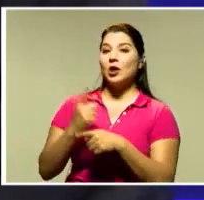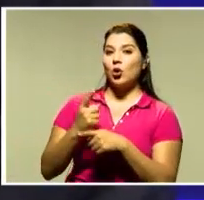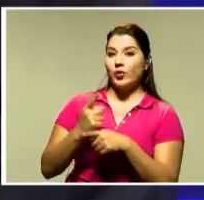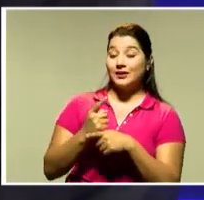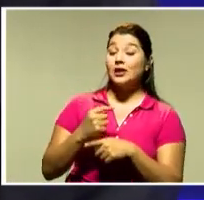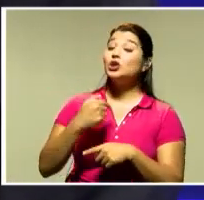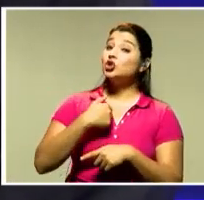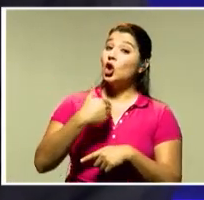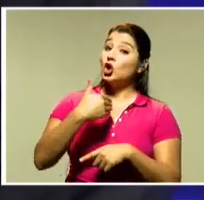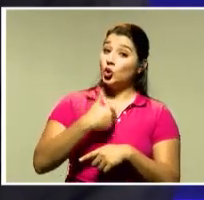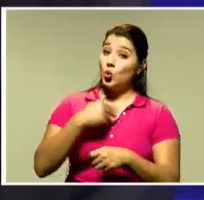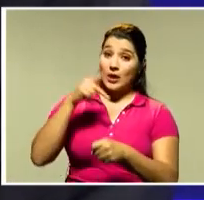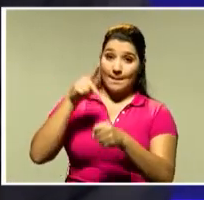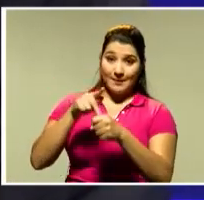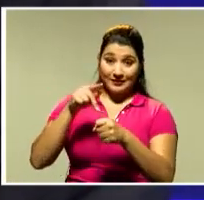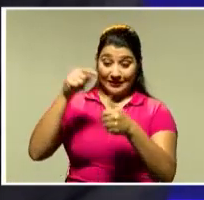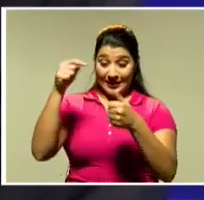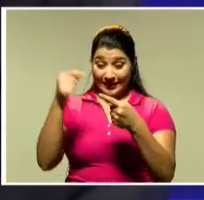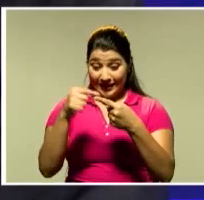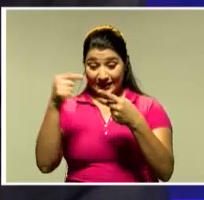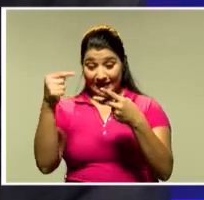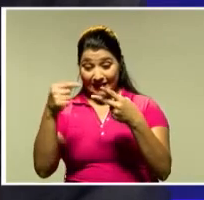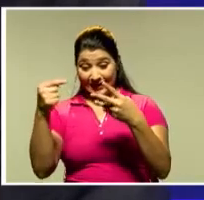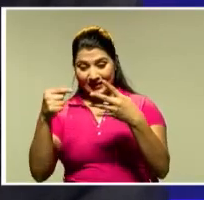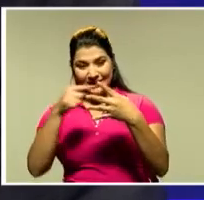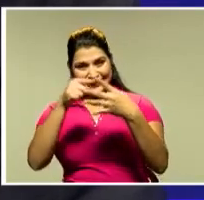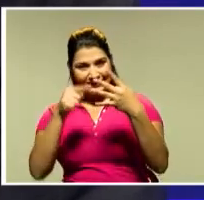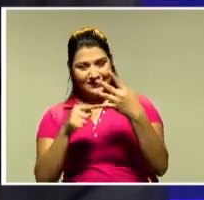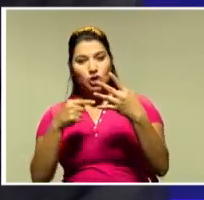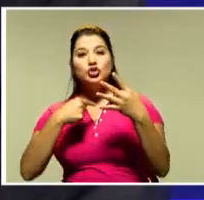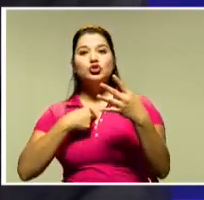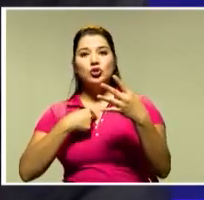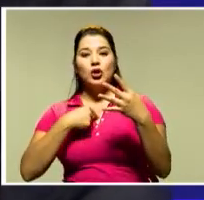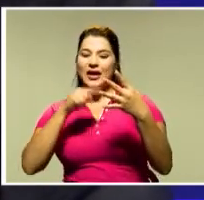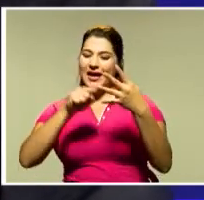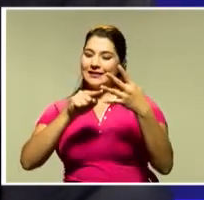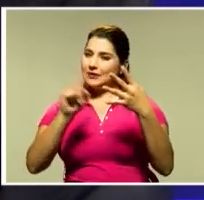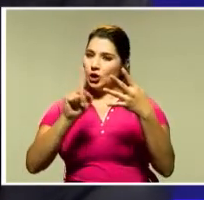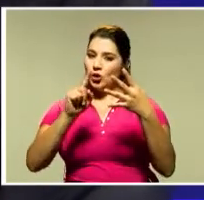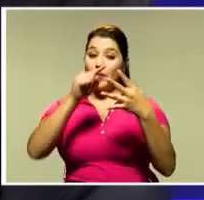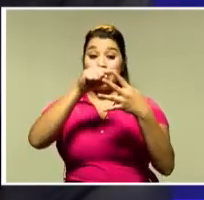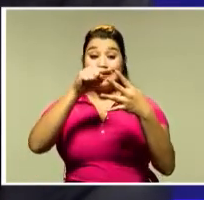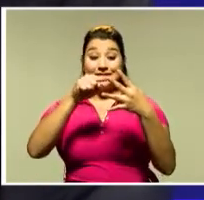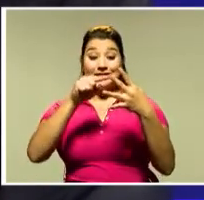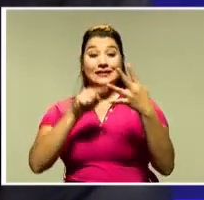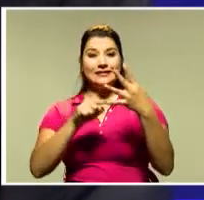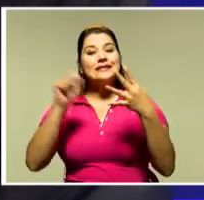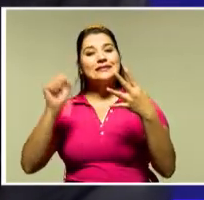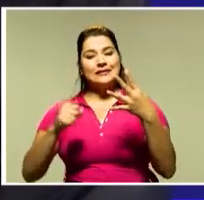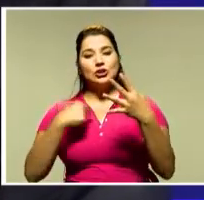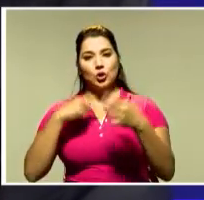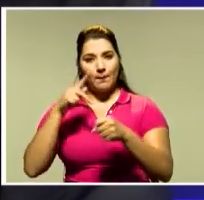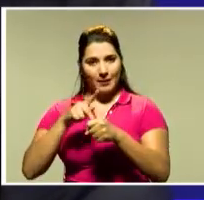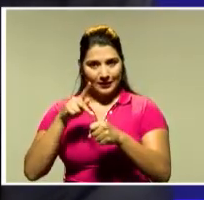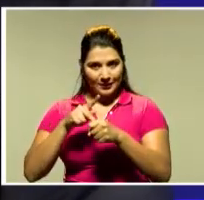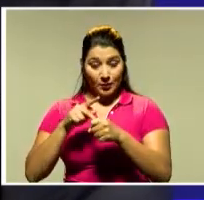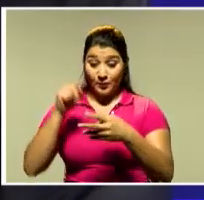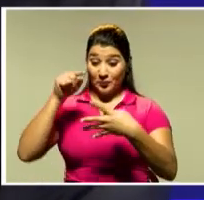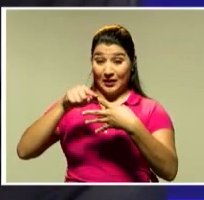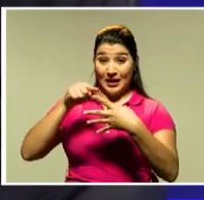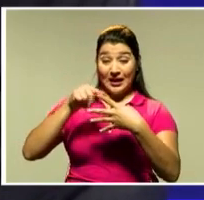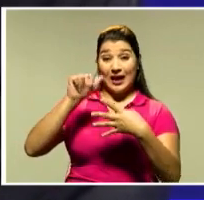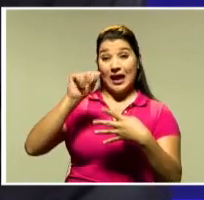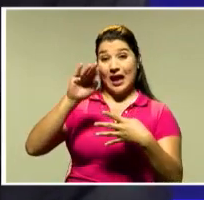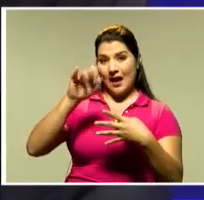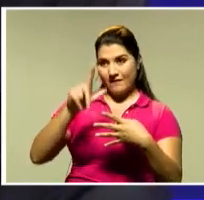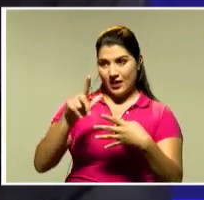mí participar en todos los intentos, salvo en el gobierno de Solís, pero con don Abel, en el gobierno de don Abel, siendo oposición, nosotros les